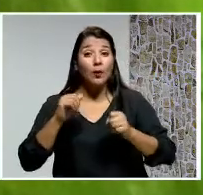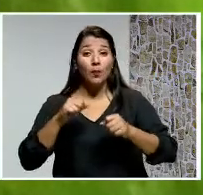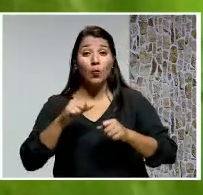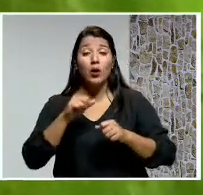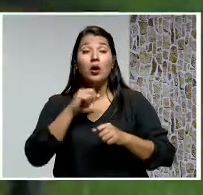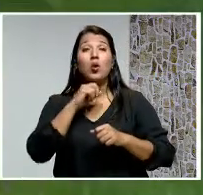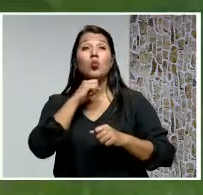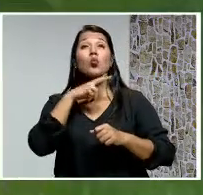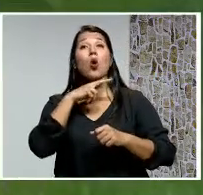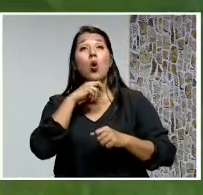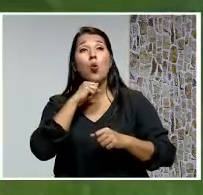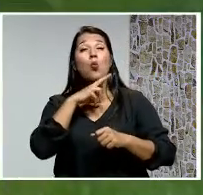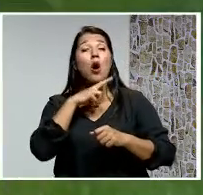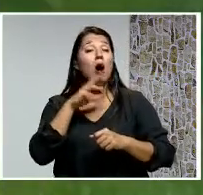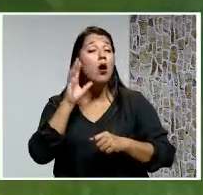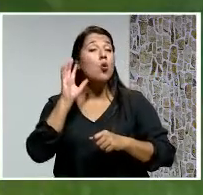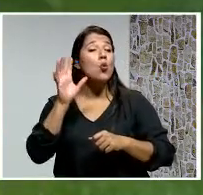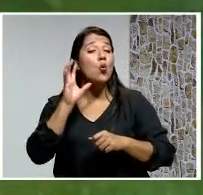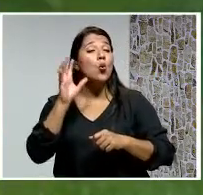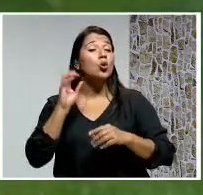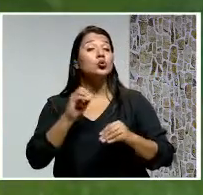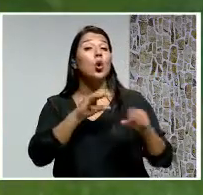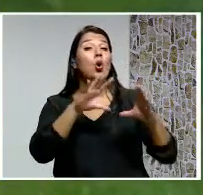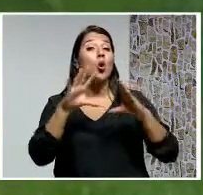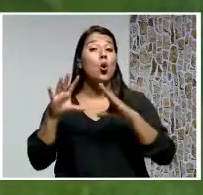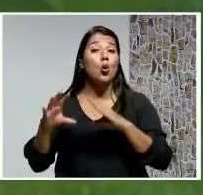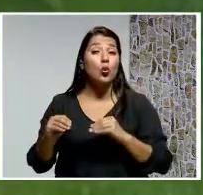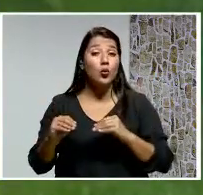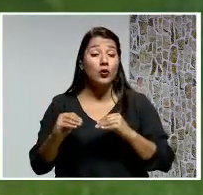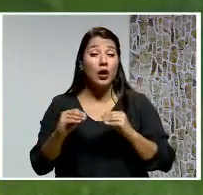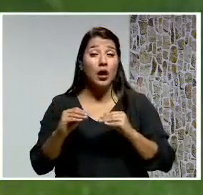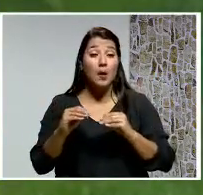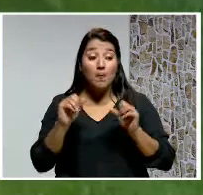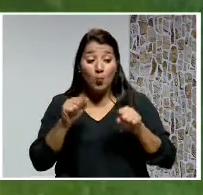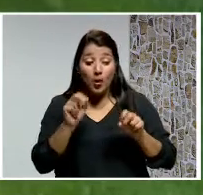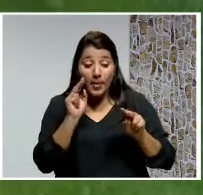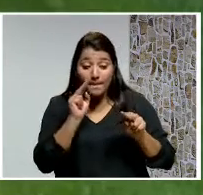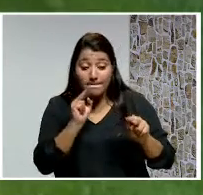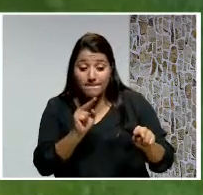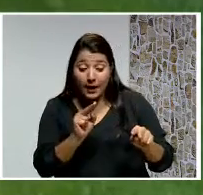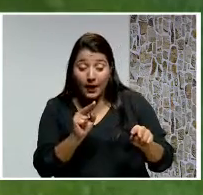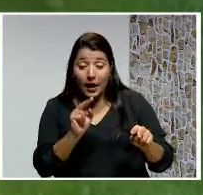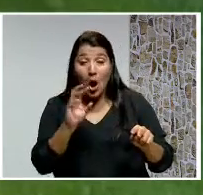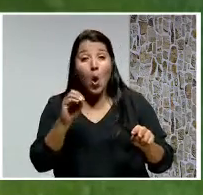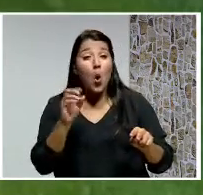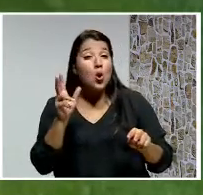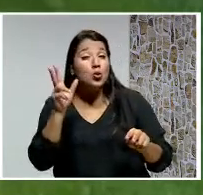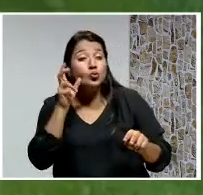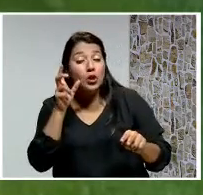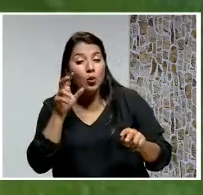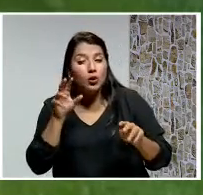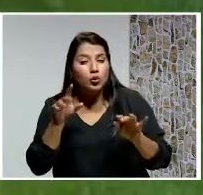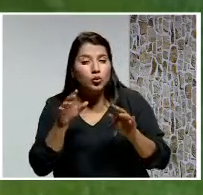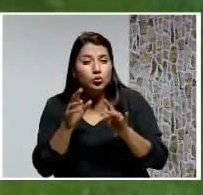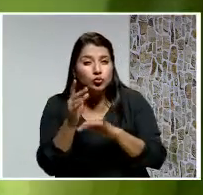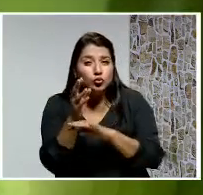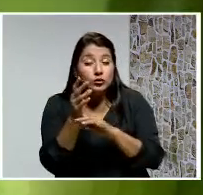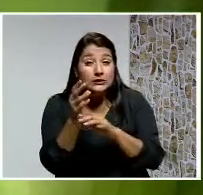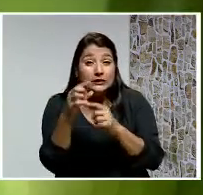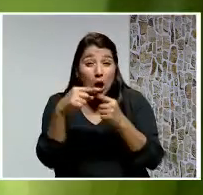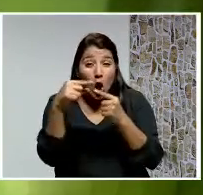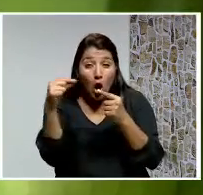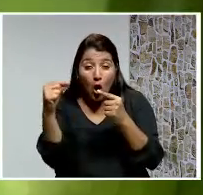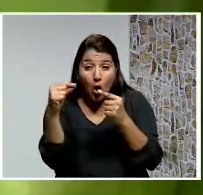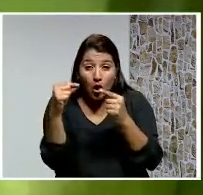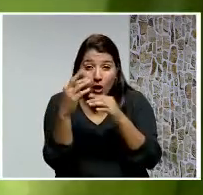su zumbido. Sus cuerpos pequeños pueden ser vistos o escuchados al moverse entre las hojas. Estas